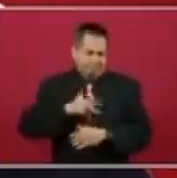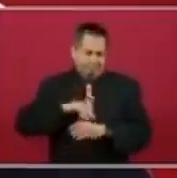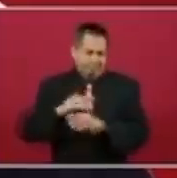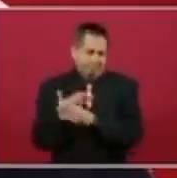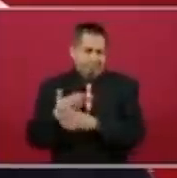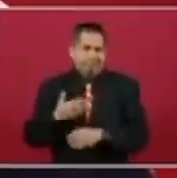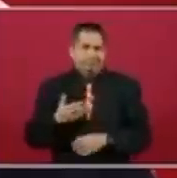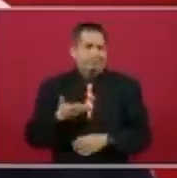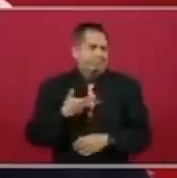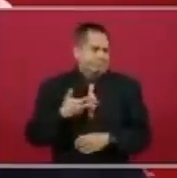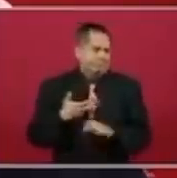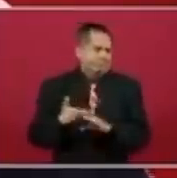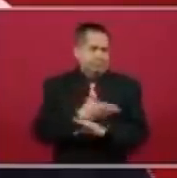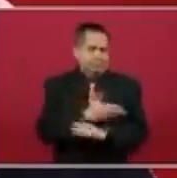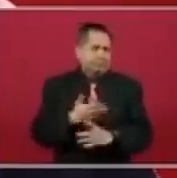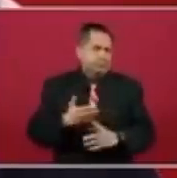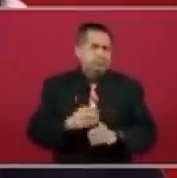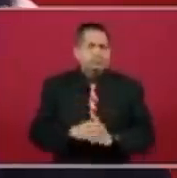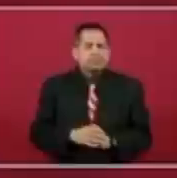Ya